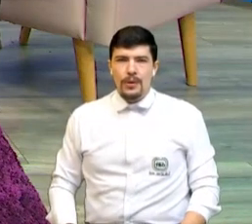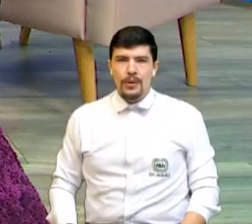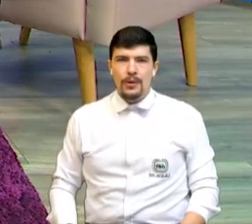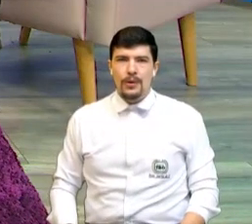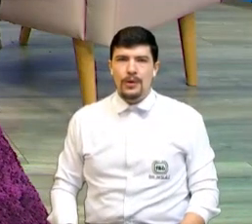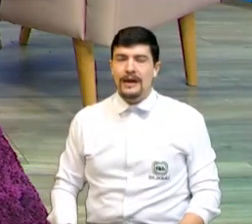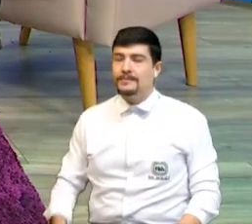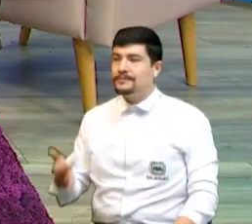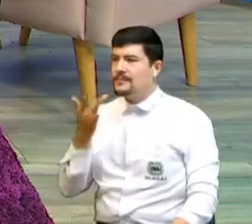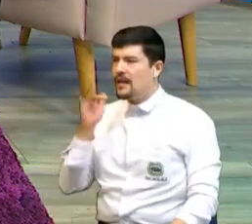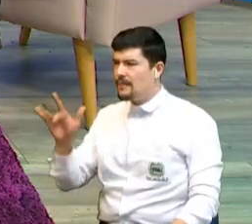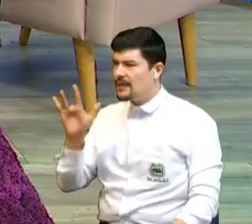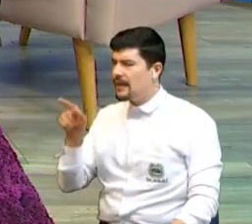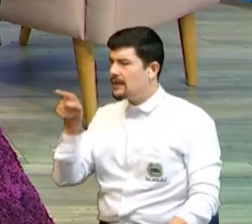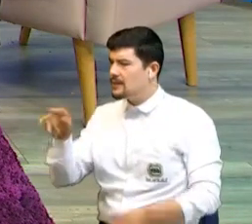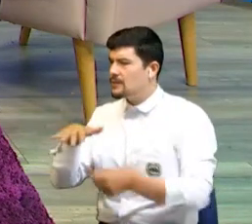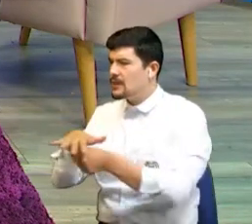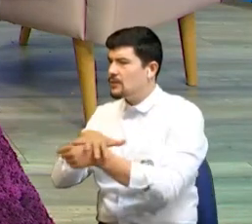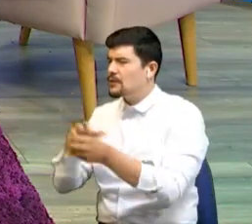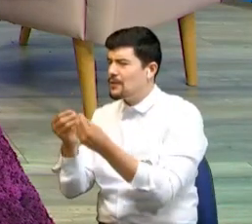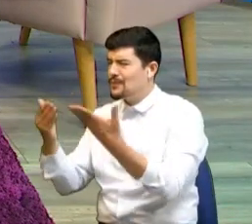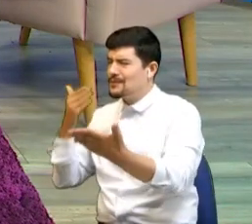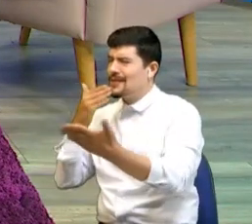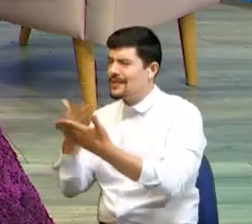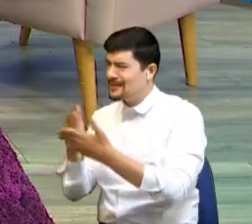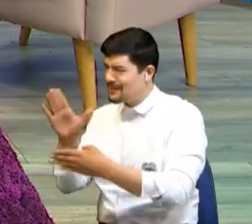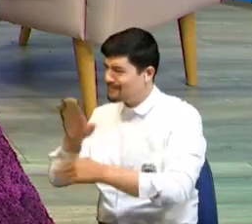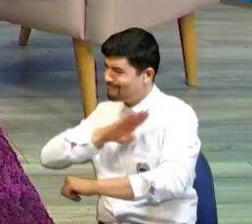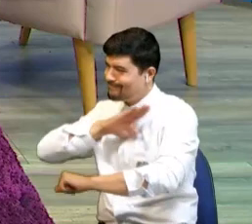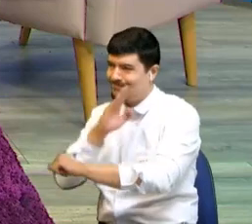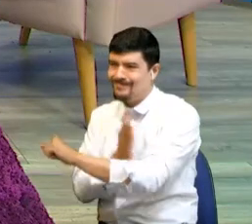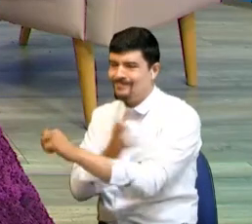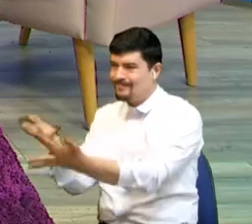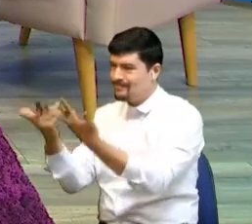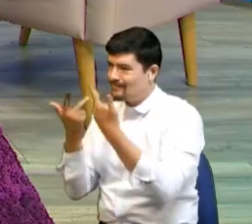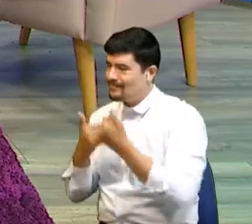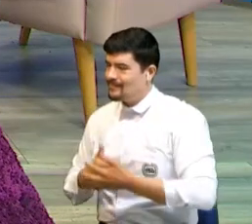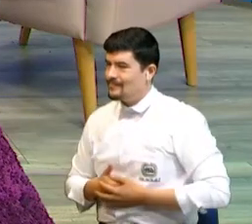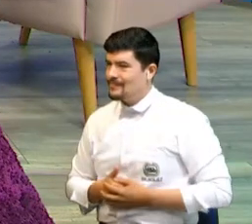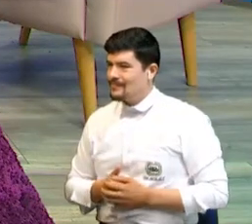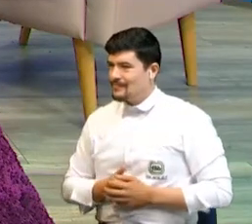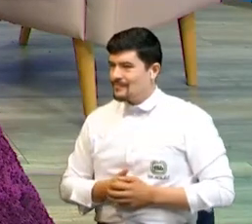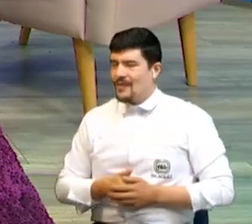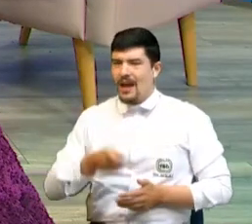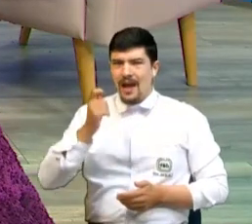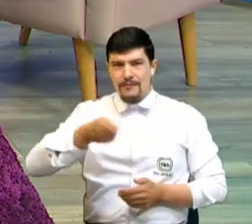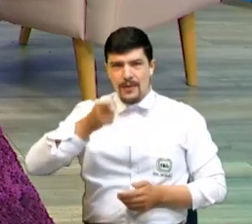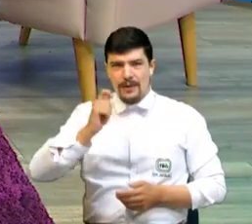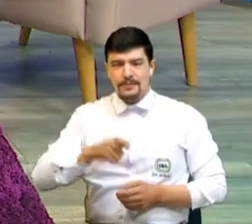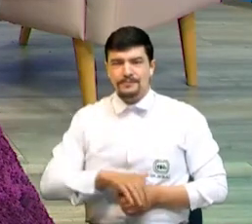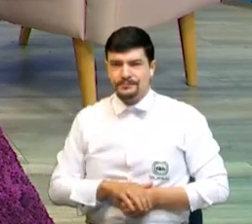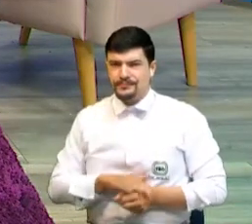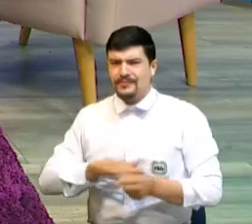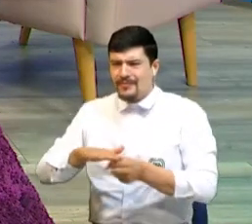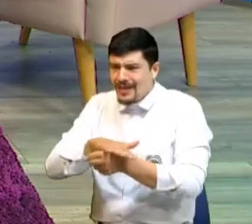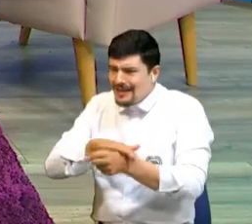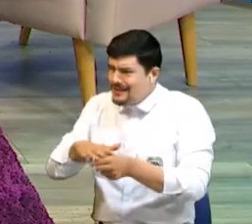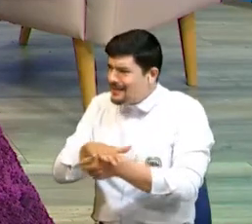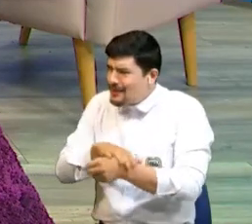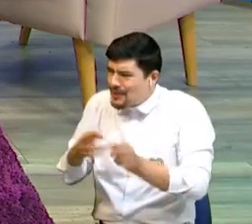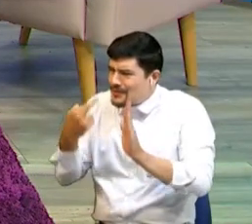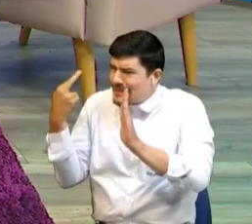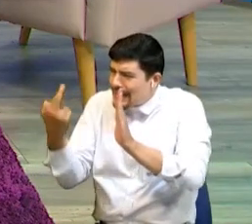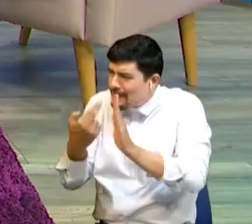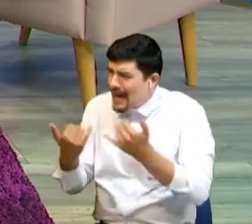Gracias por tener la valentía de comentarnos. Abogado, son situaciones muy comunes que hasta ahora se está teniendo como